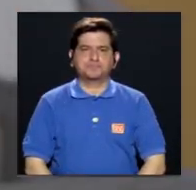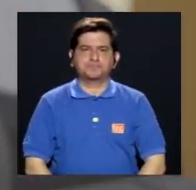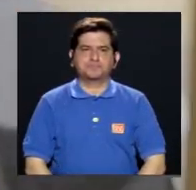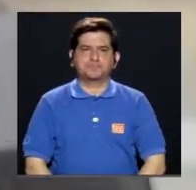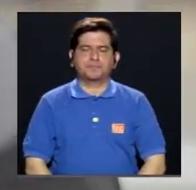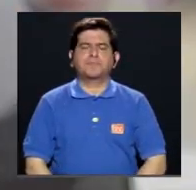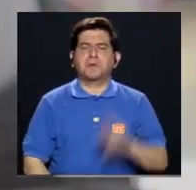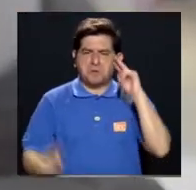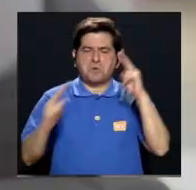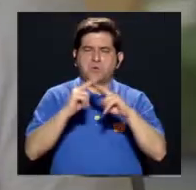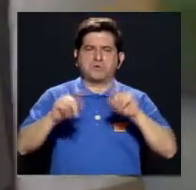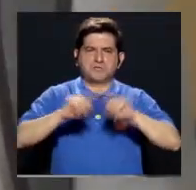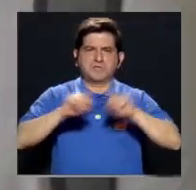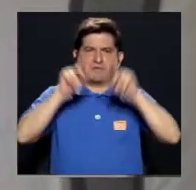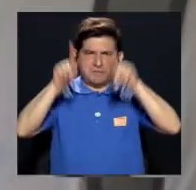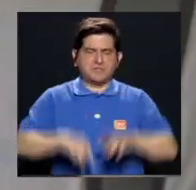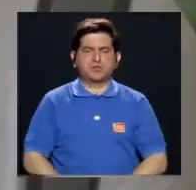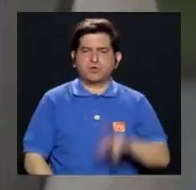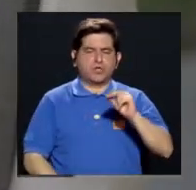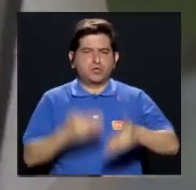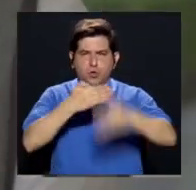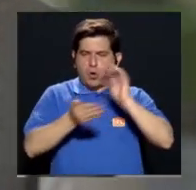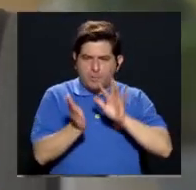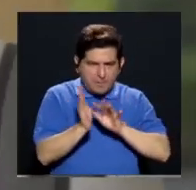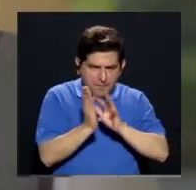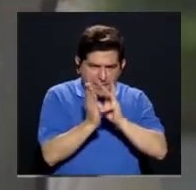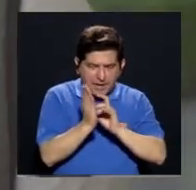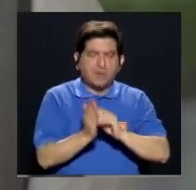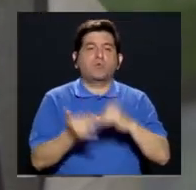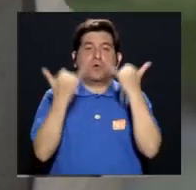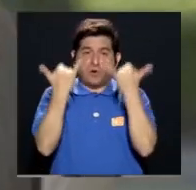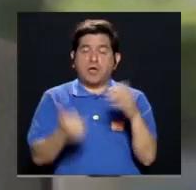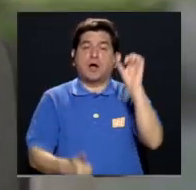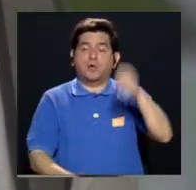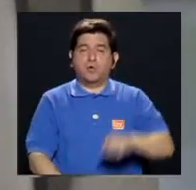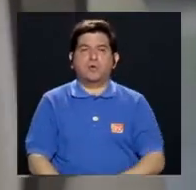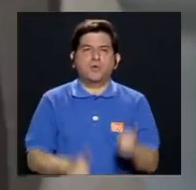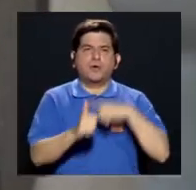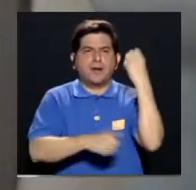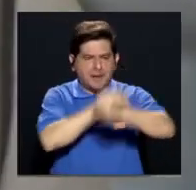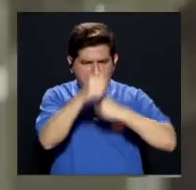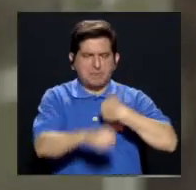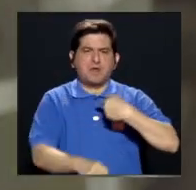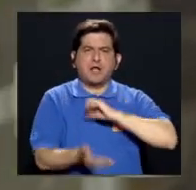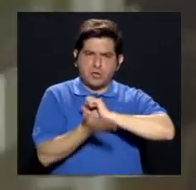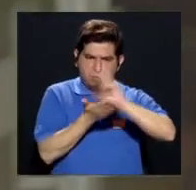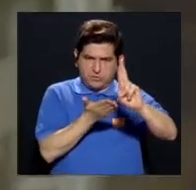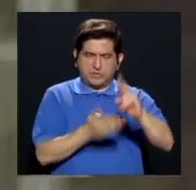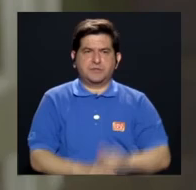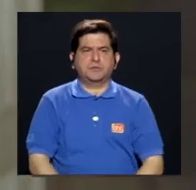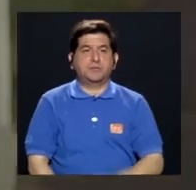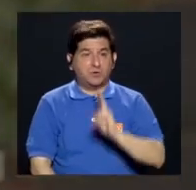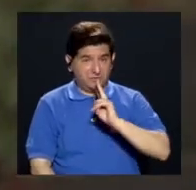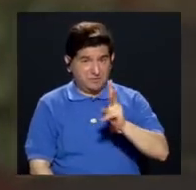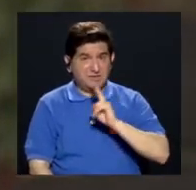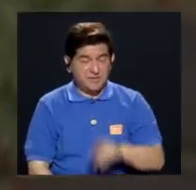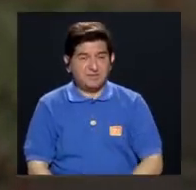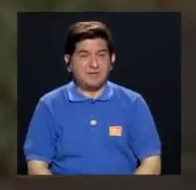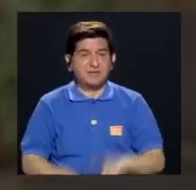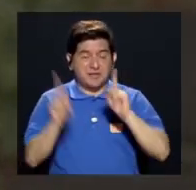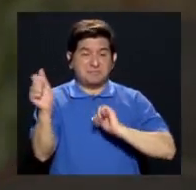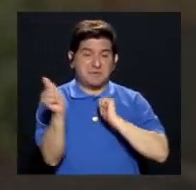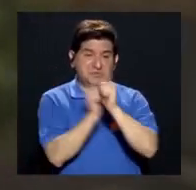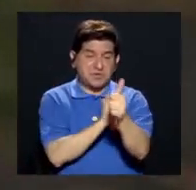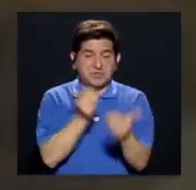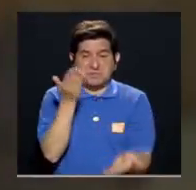Sí, conocí varias personas que no habían llevado precálculo y les tocó llevar cálculo, más que todo el primer año cuando yo estuve en San Ramón. Y de verdad, para los que pasaron,